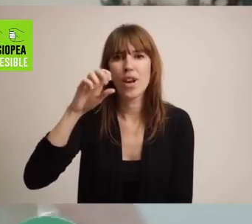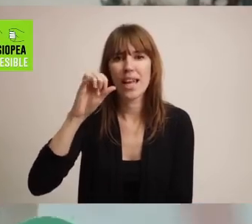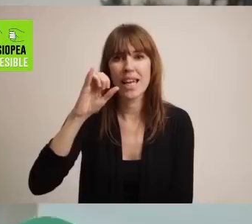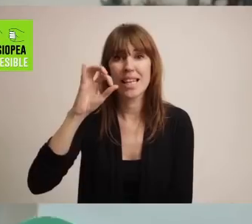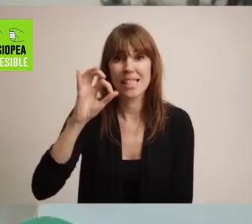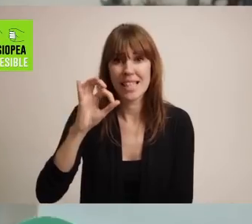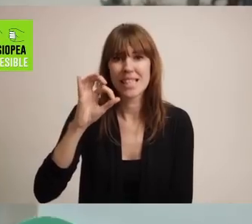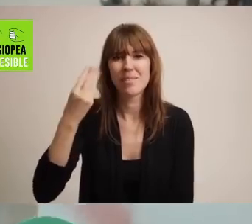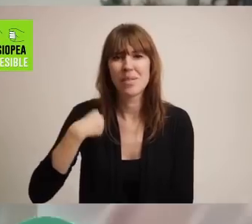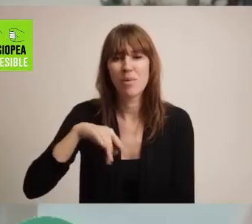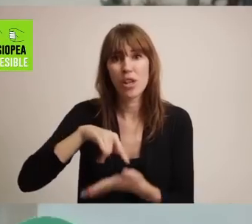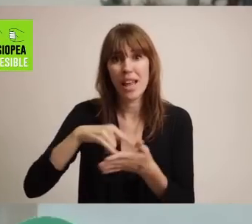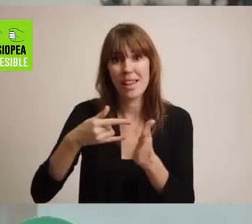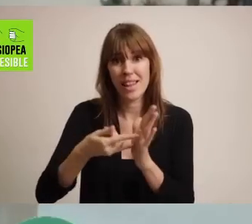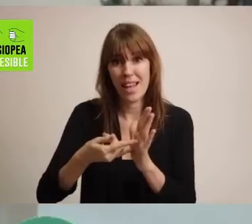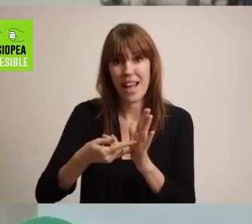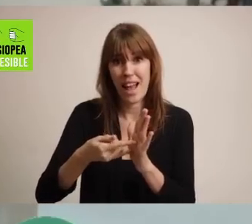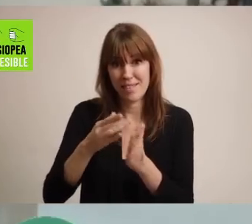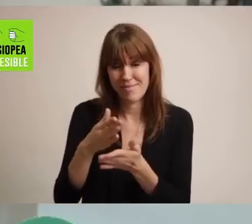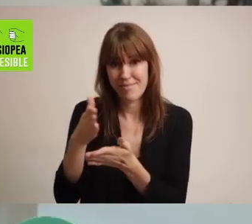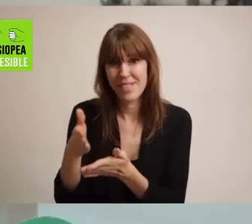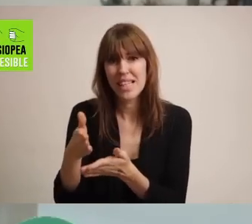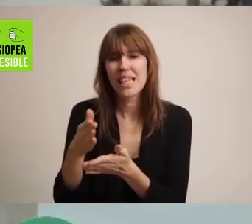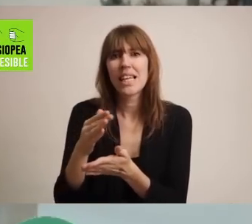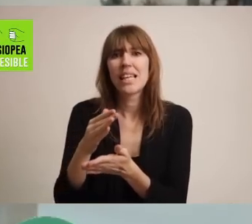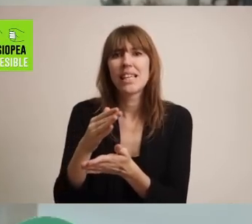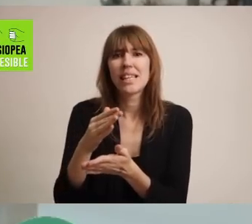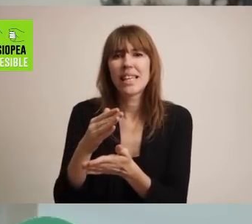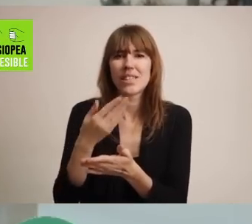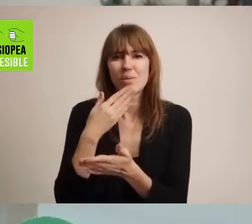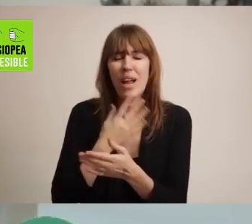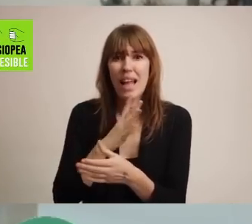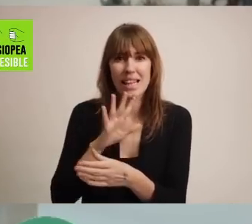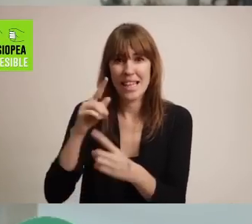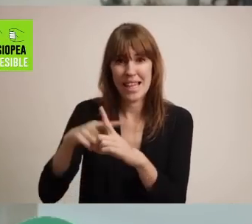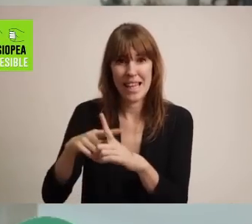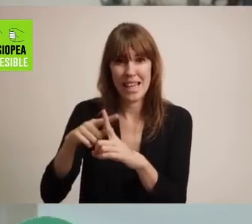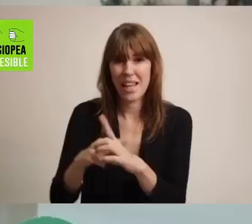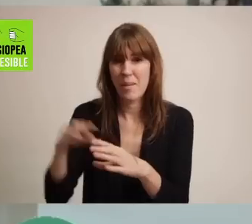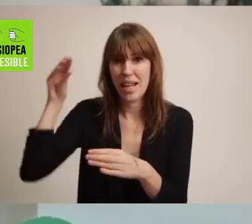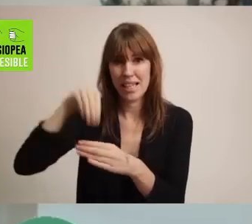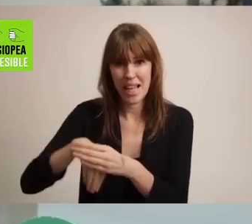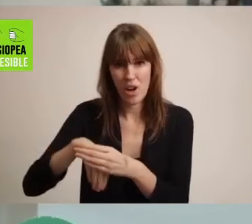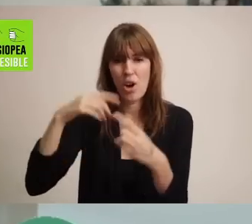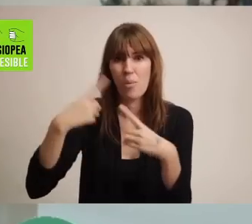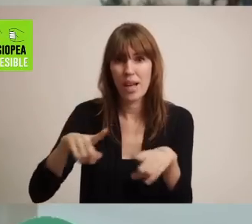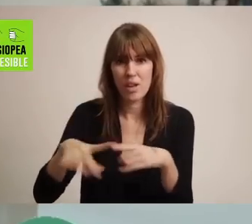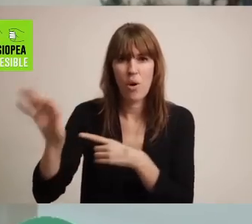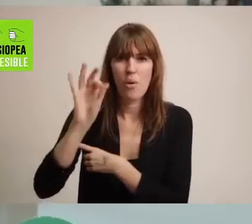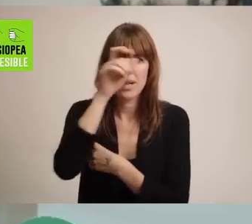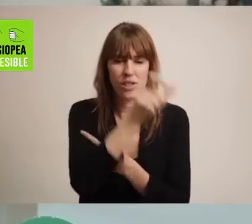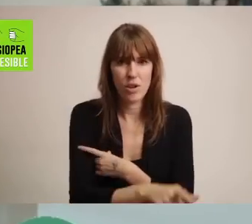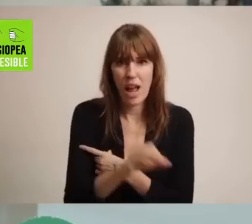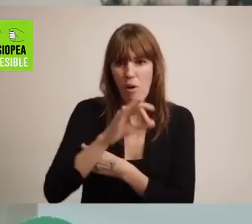también se llama así, porque es la impregnación a lo más interno del objeto, o en este caso de la